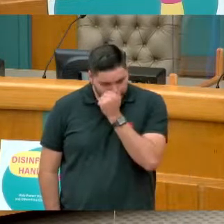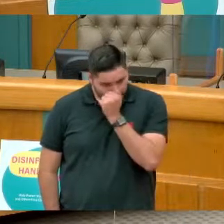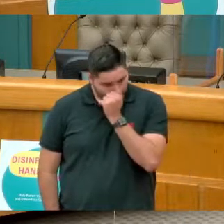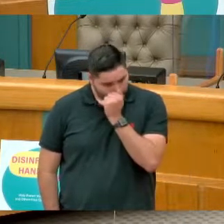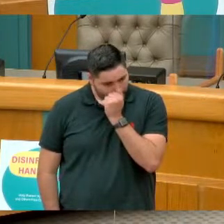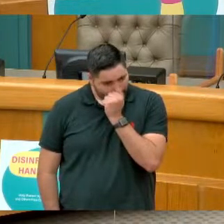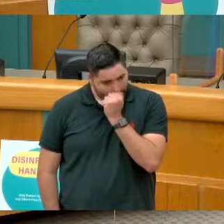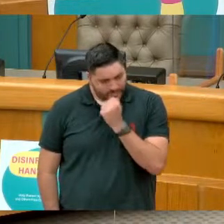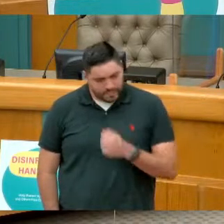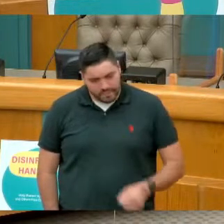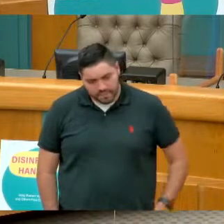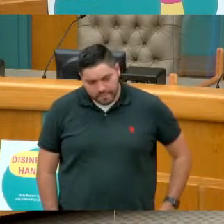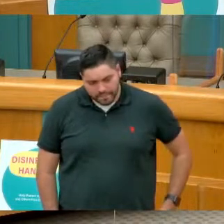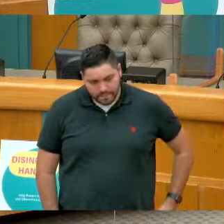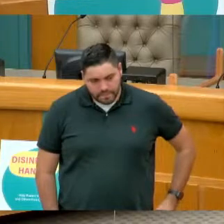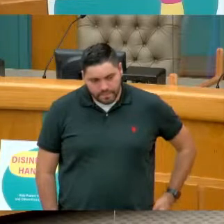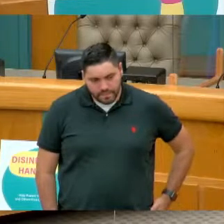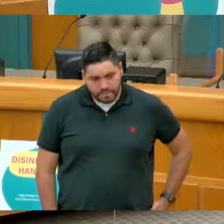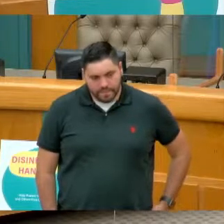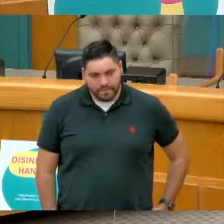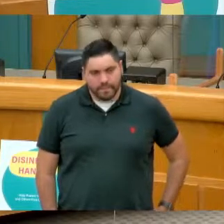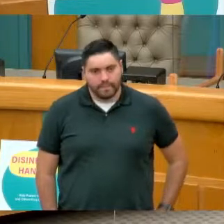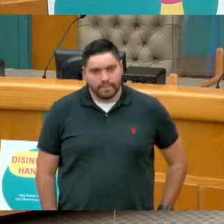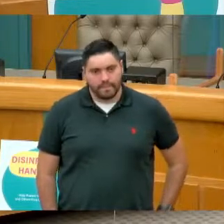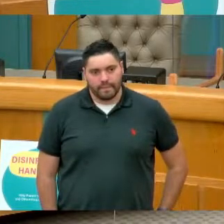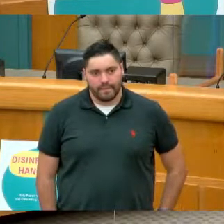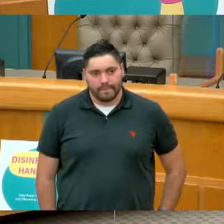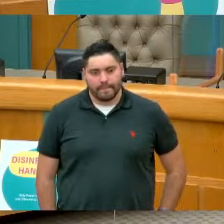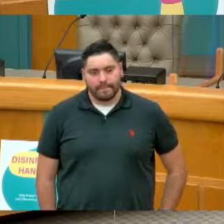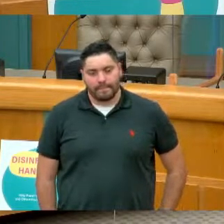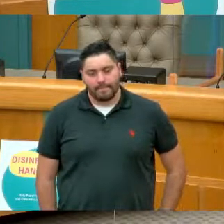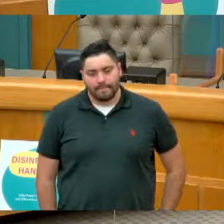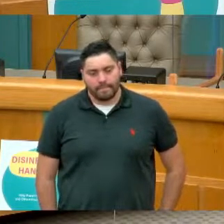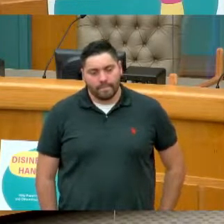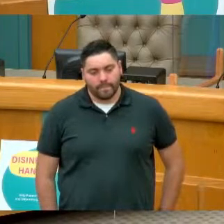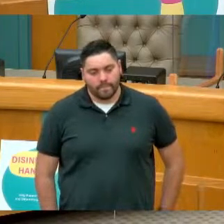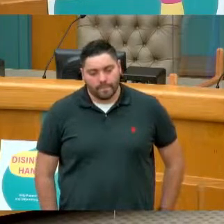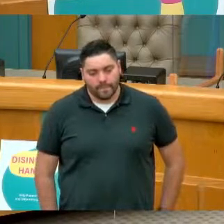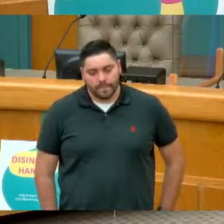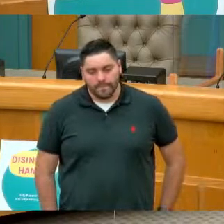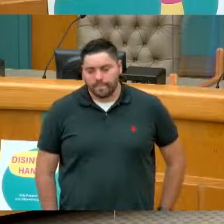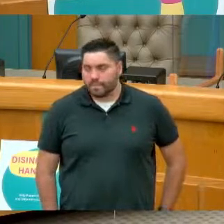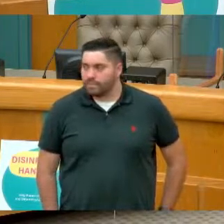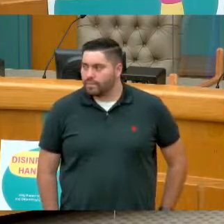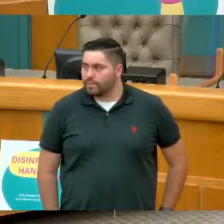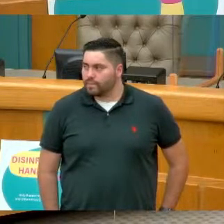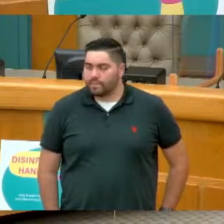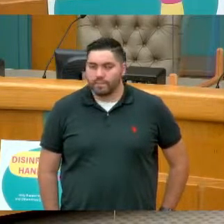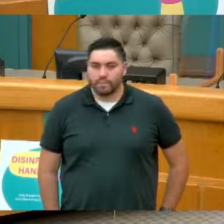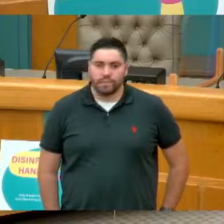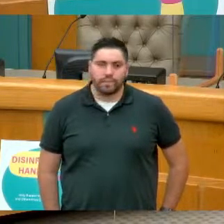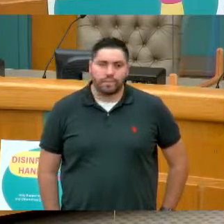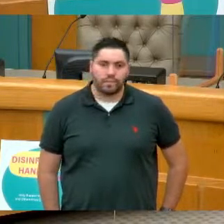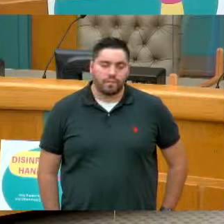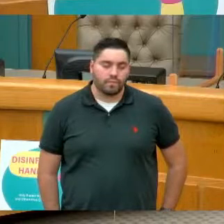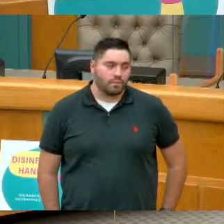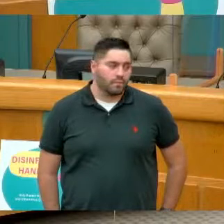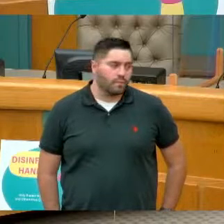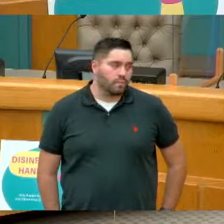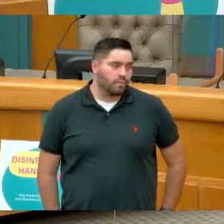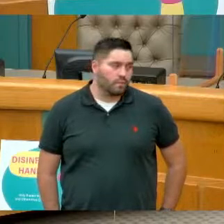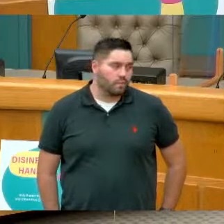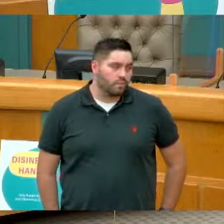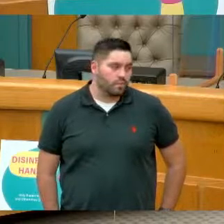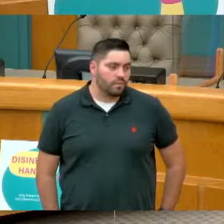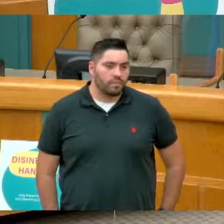distintos al inglés, entre otros. También se nos permitió utilizar algunos de los fondos para obtener una segunda subvención. Mi objetivo es que